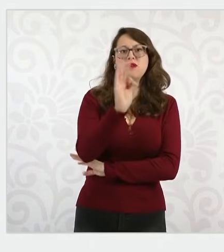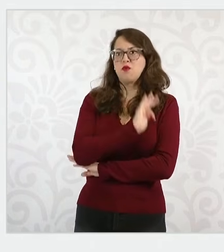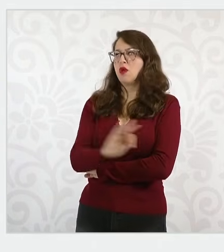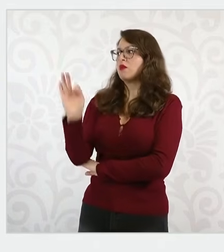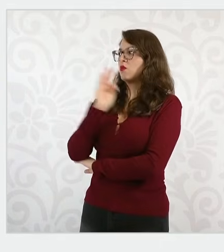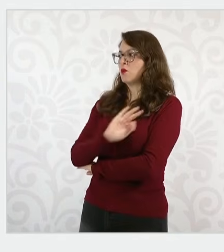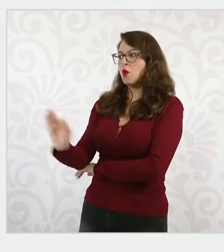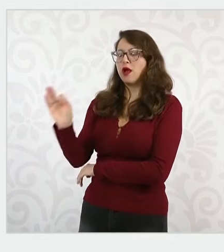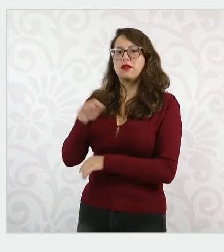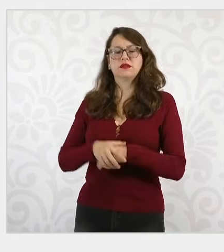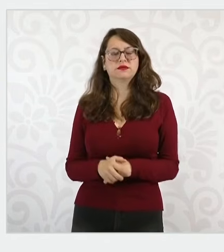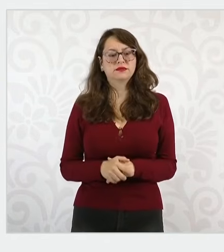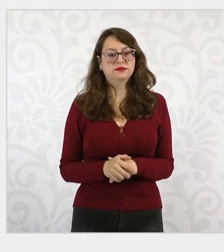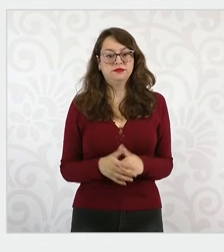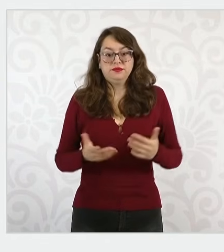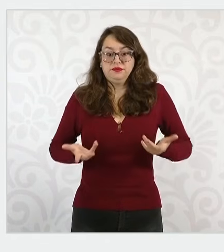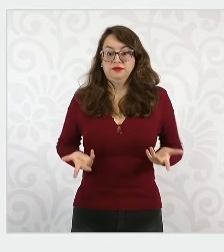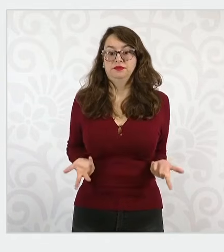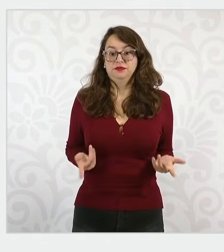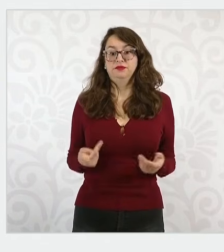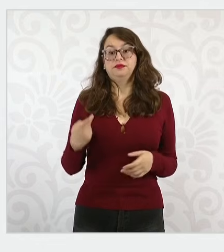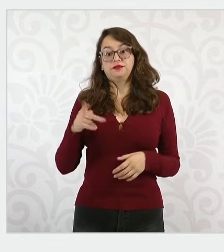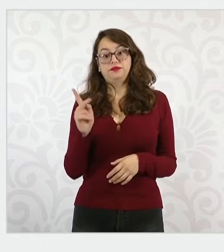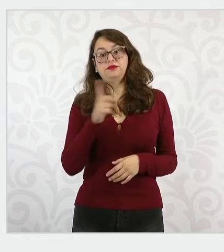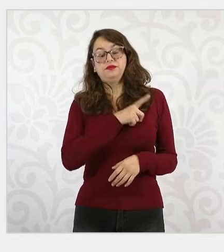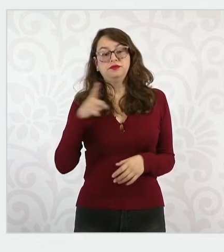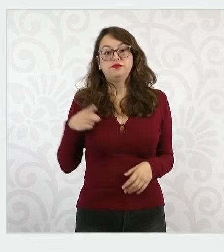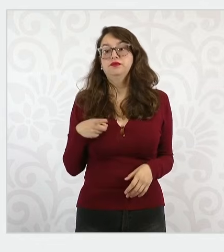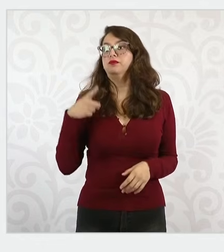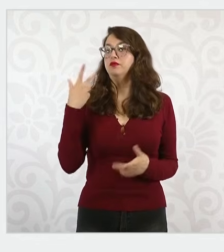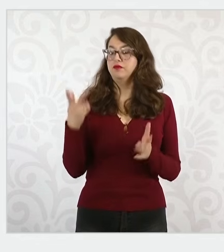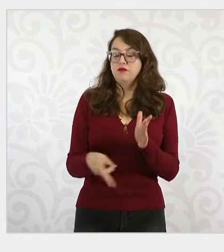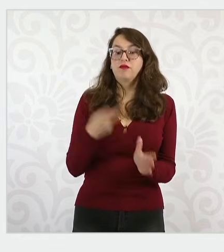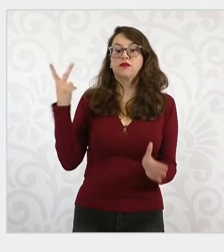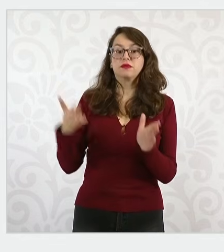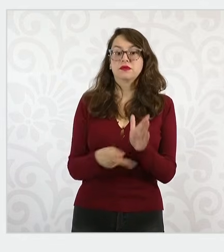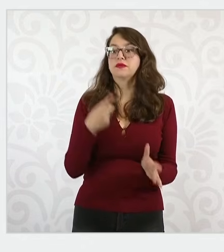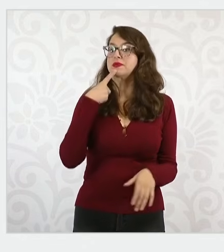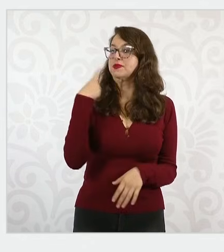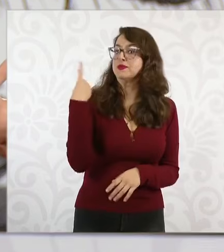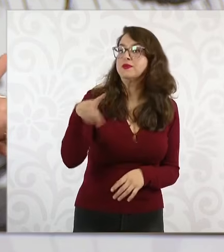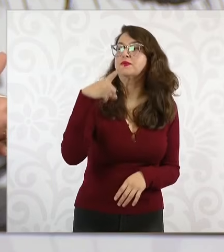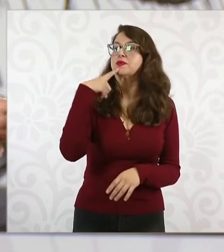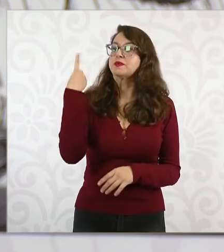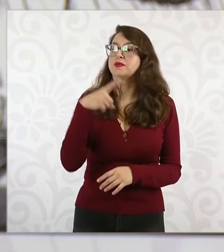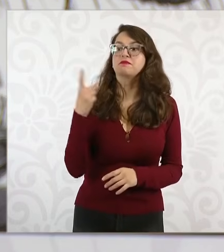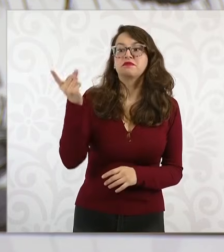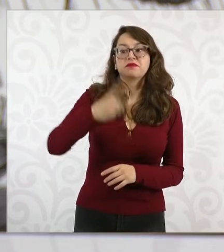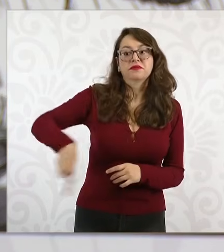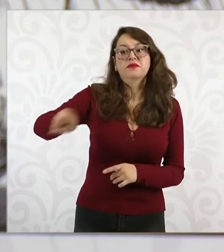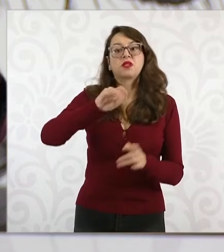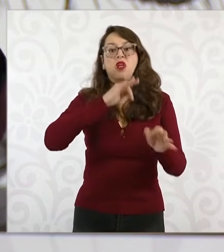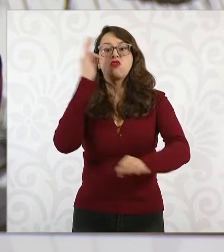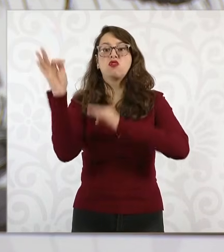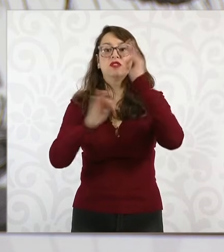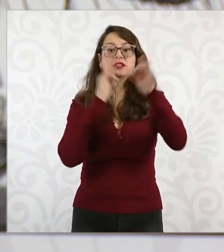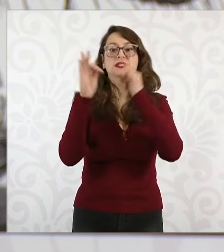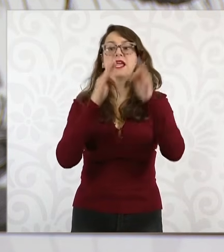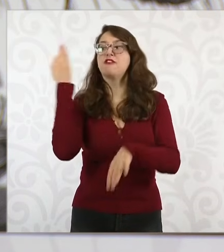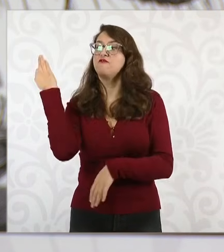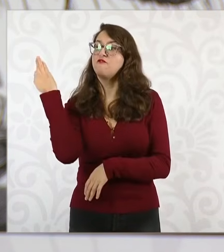estar denunciando permanentemente, pues son las noticias falsas o